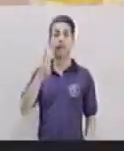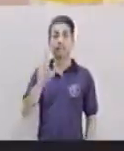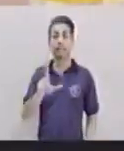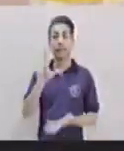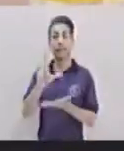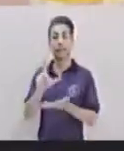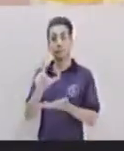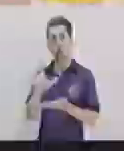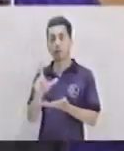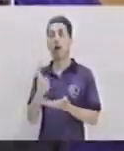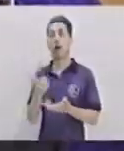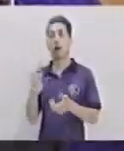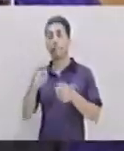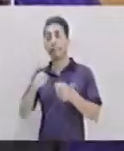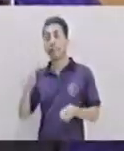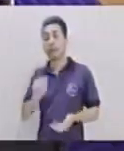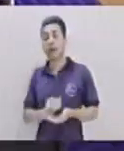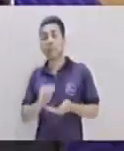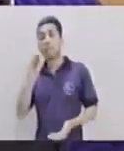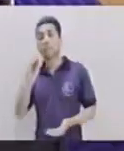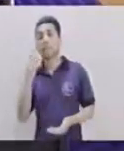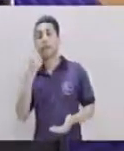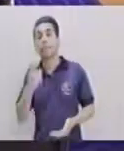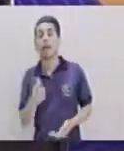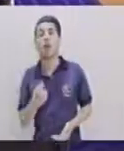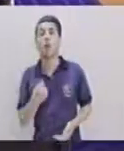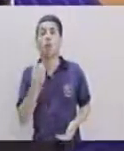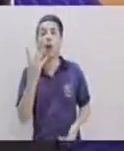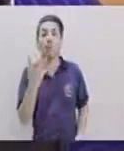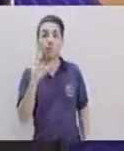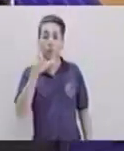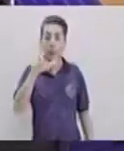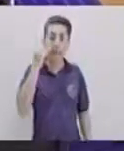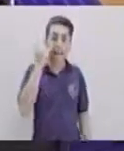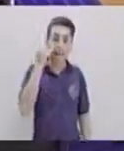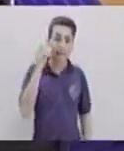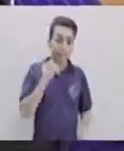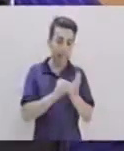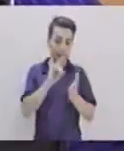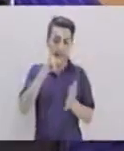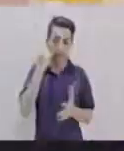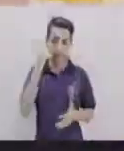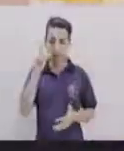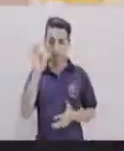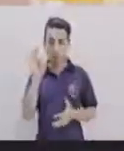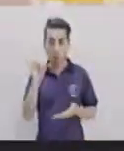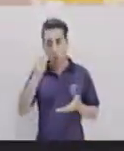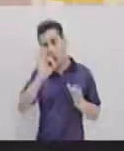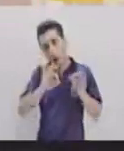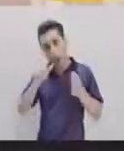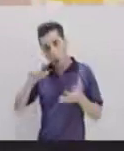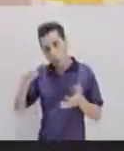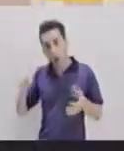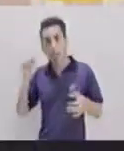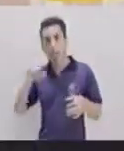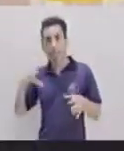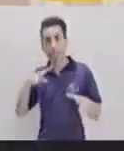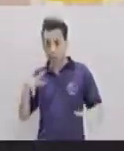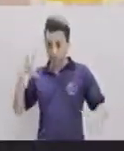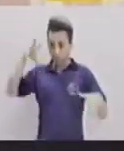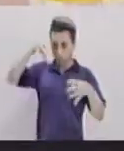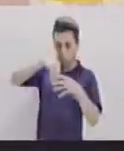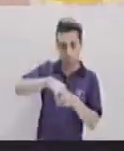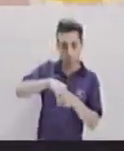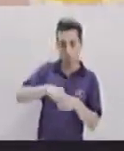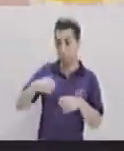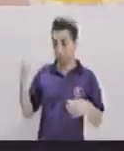de capacidad indican qué cantidad de líquido puede contener un recipiente. En este caso, este